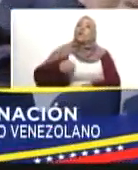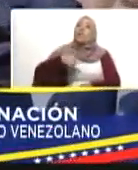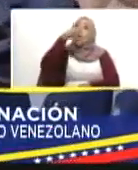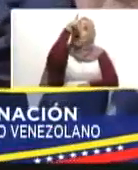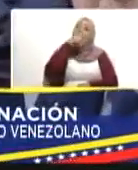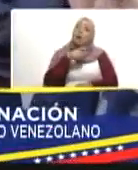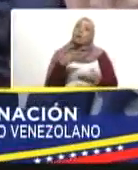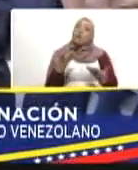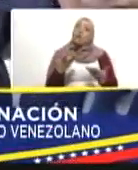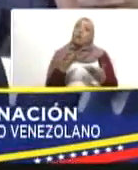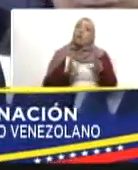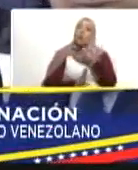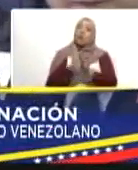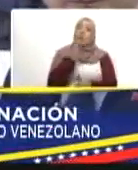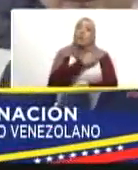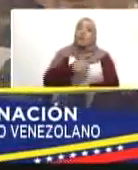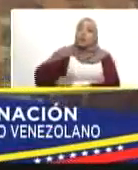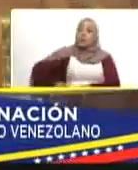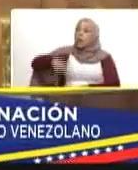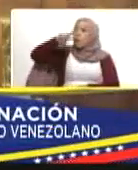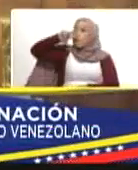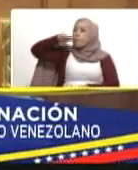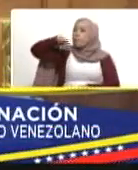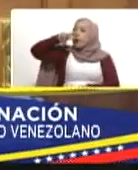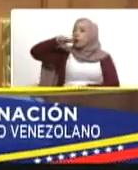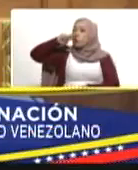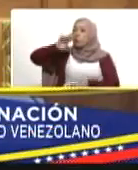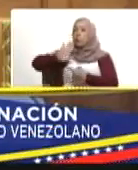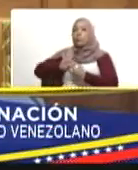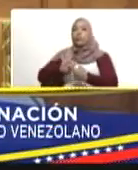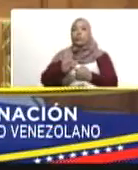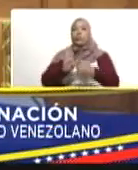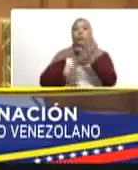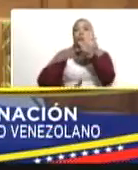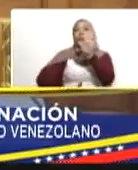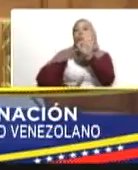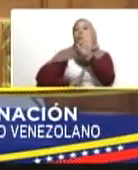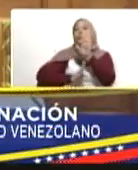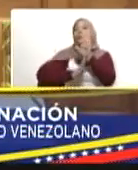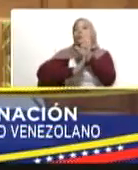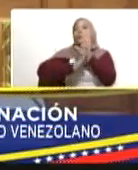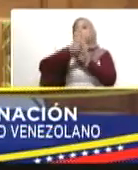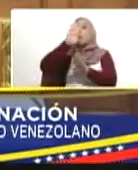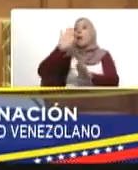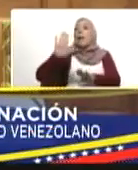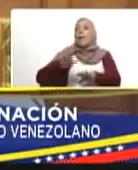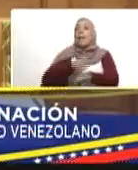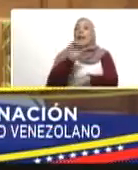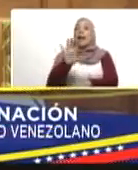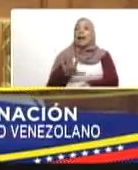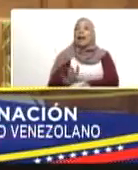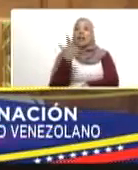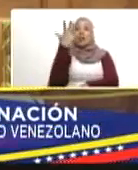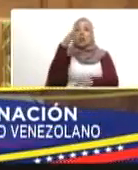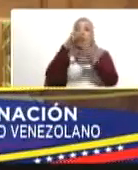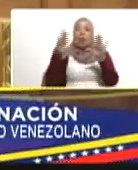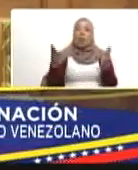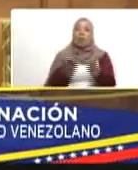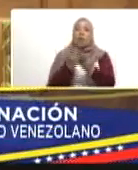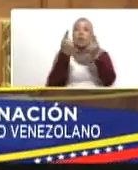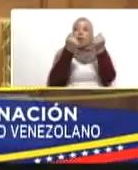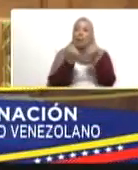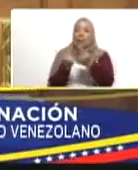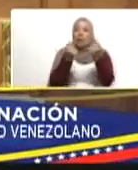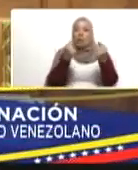años con el gran presidente Vladimir Putin al frente crecer y se convirtió en la quinta Economía del mundo la primera